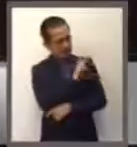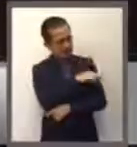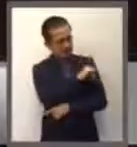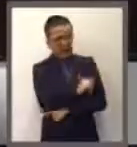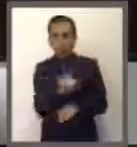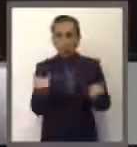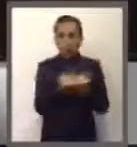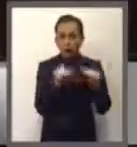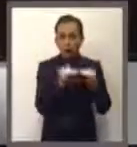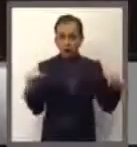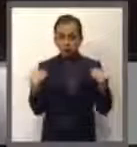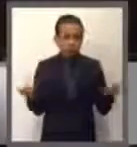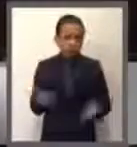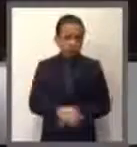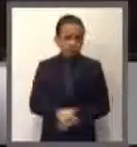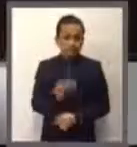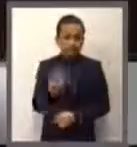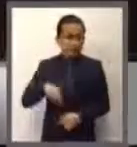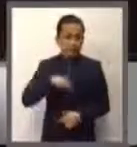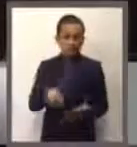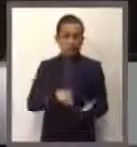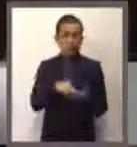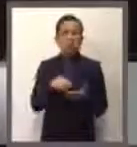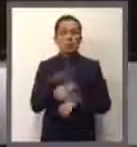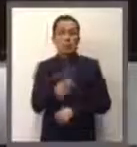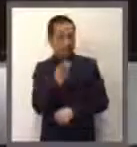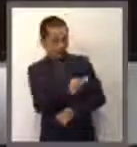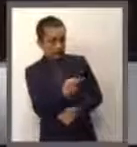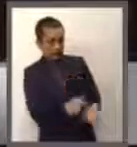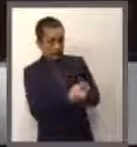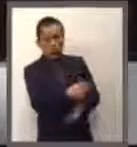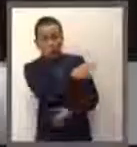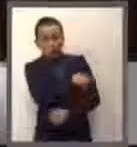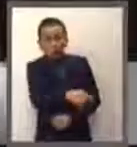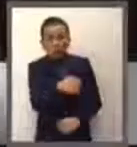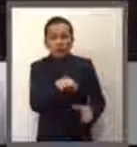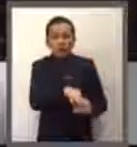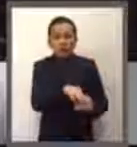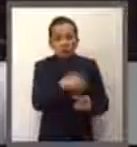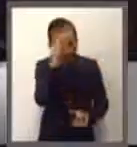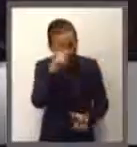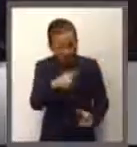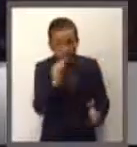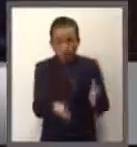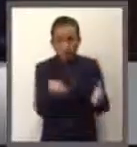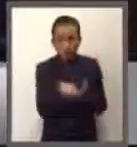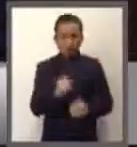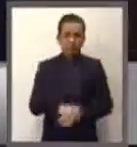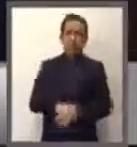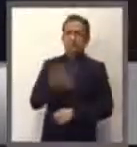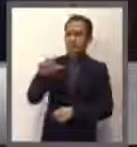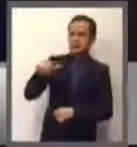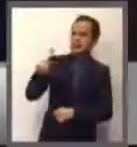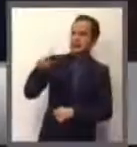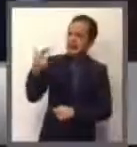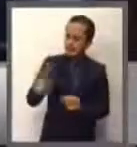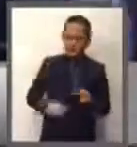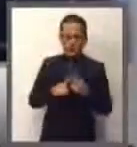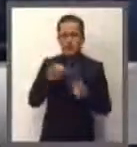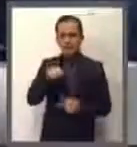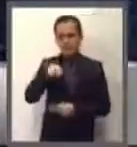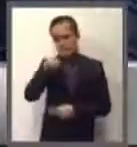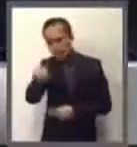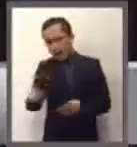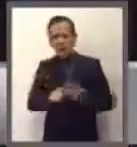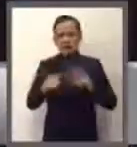nos corresponde por esta ley que ustedes están a punto de aprobar. La Comisión de Derechos Humanos, el INAI, el Instituto de